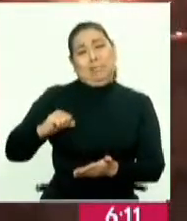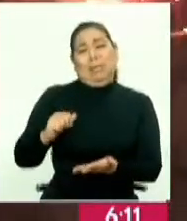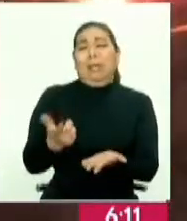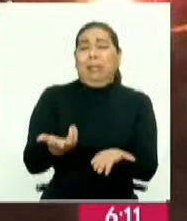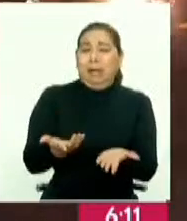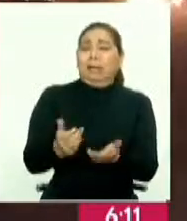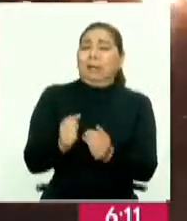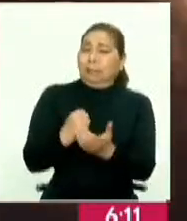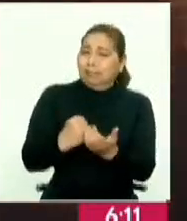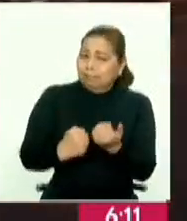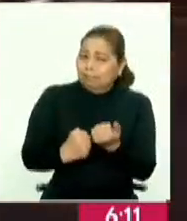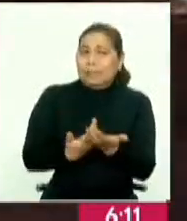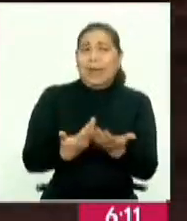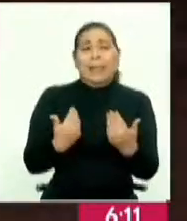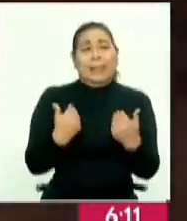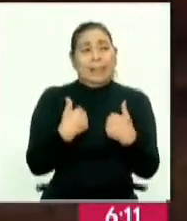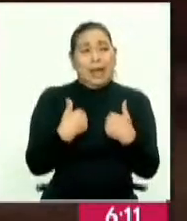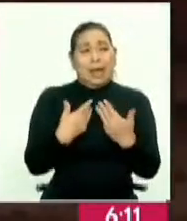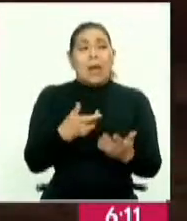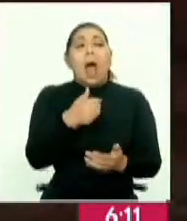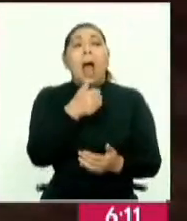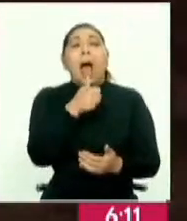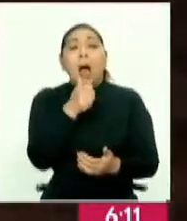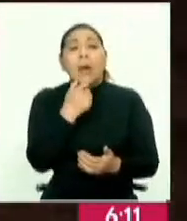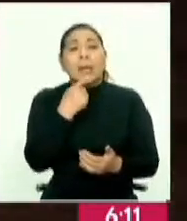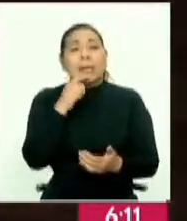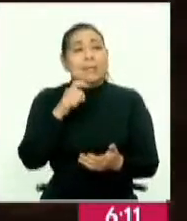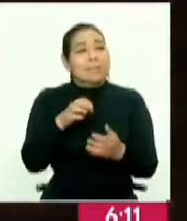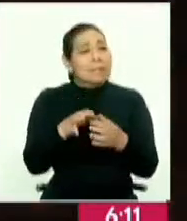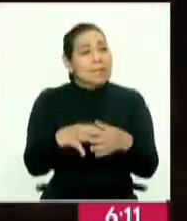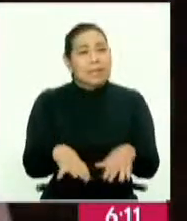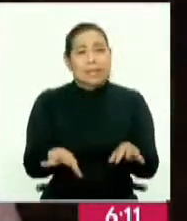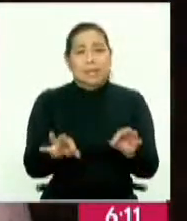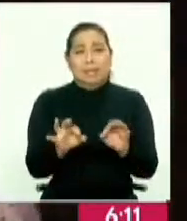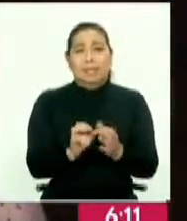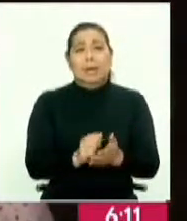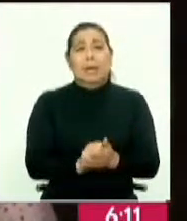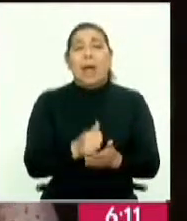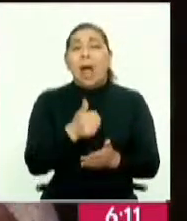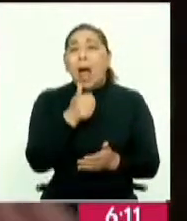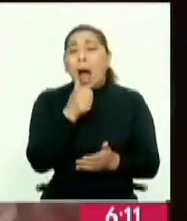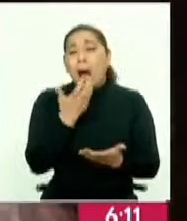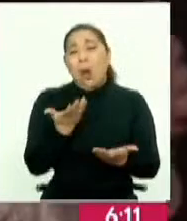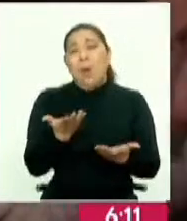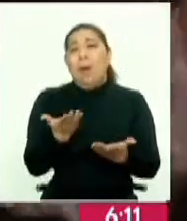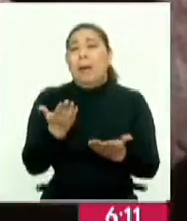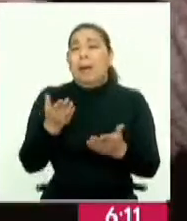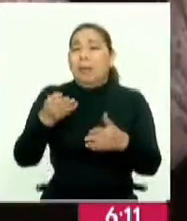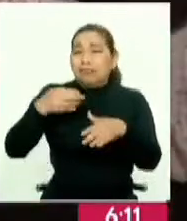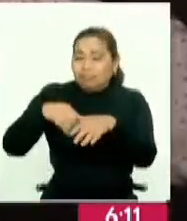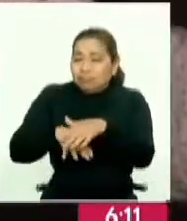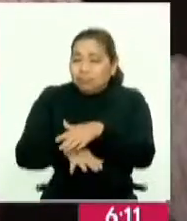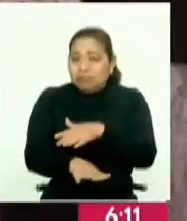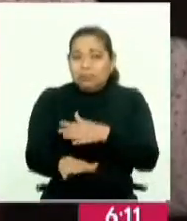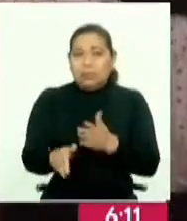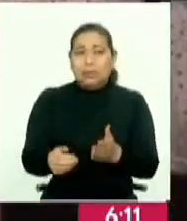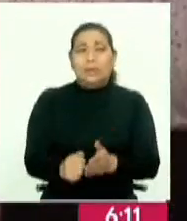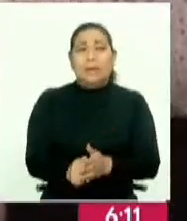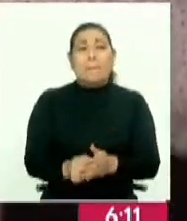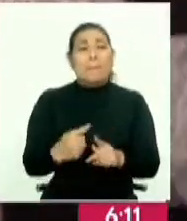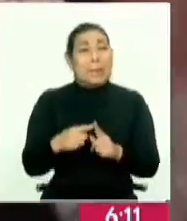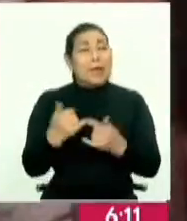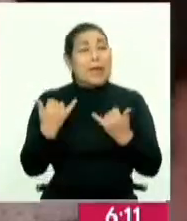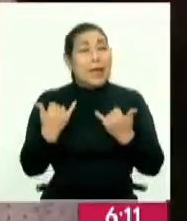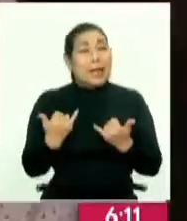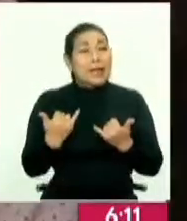facilite a nosotros poder obtener agua que lo más principal señorita agua y desagüe nosotros tenemos un pilón de